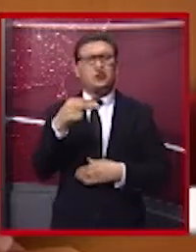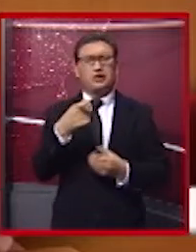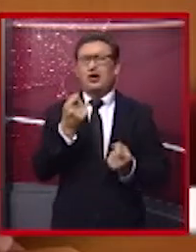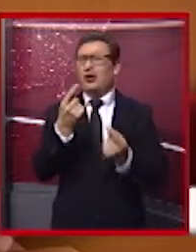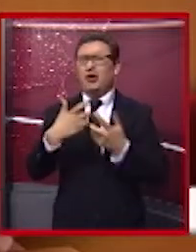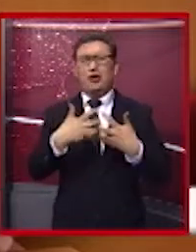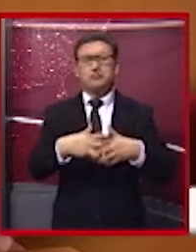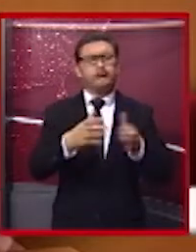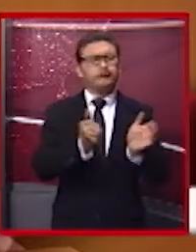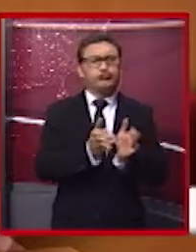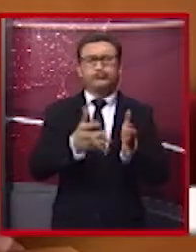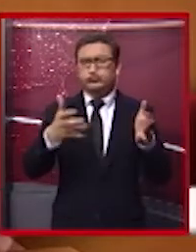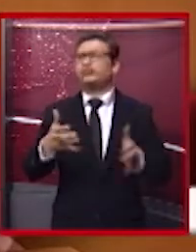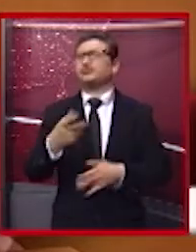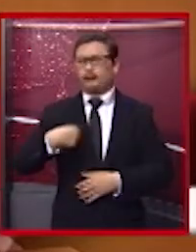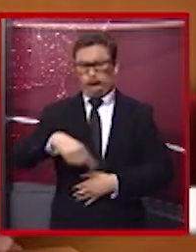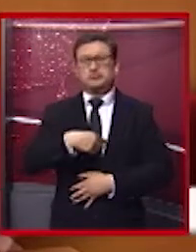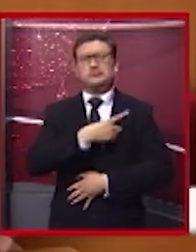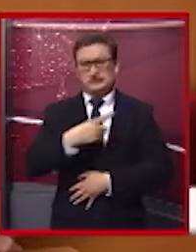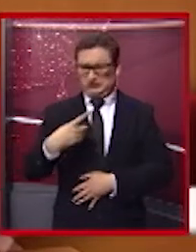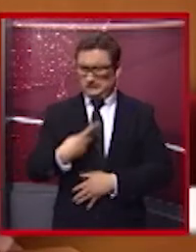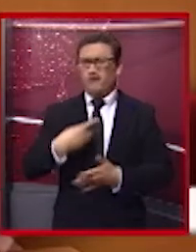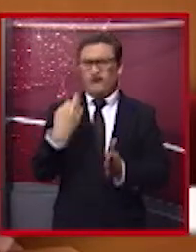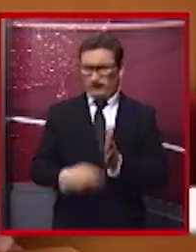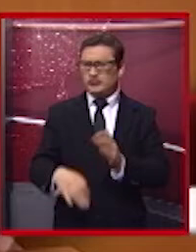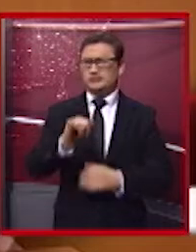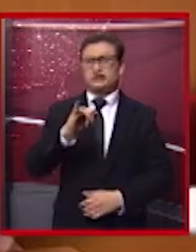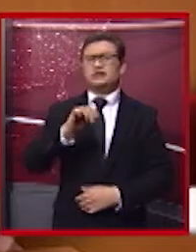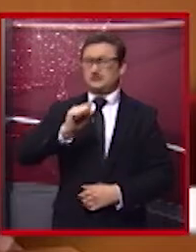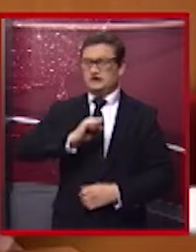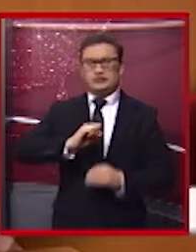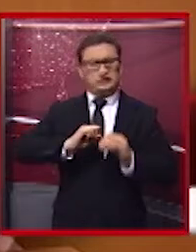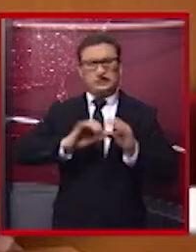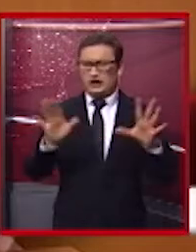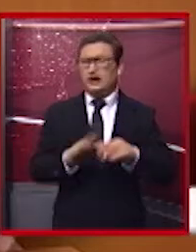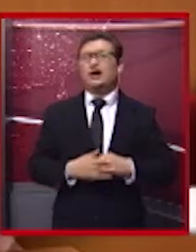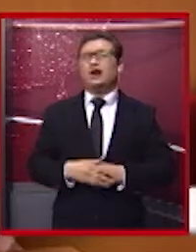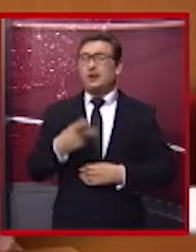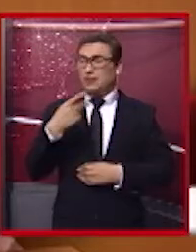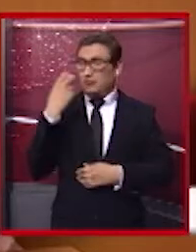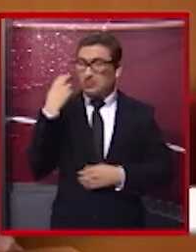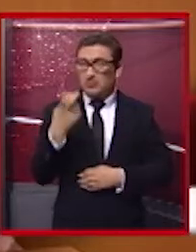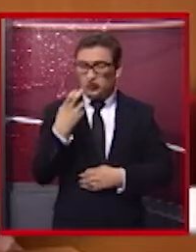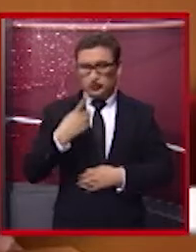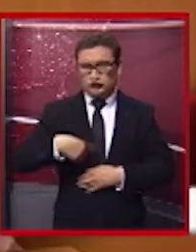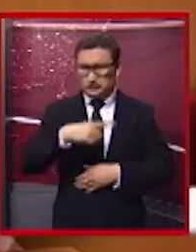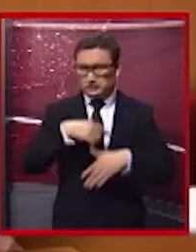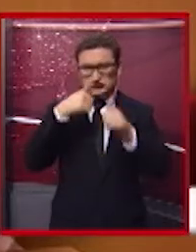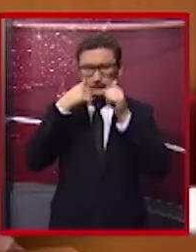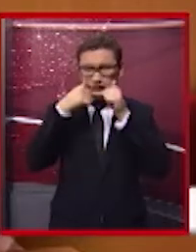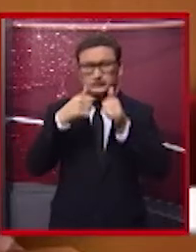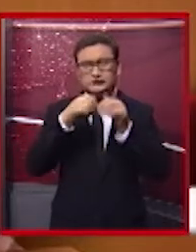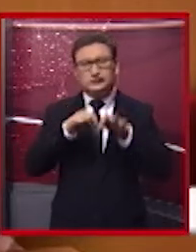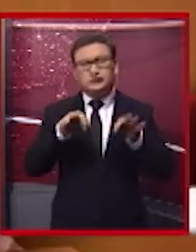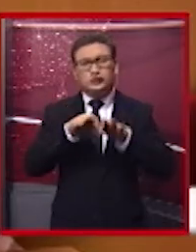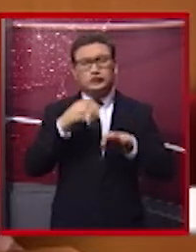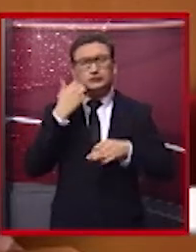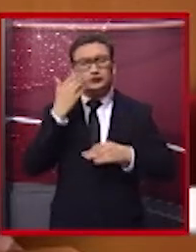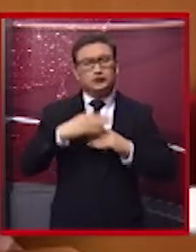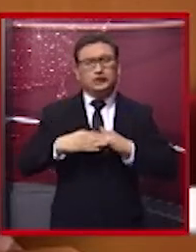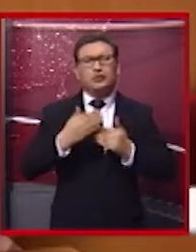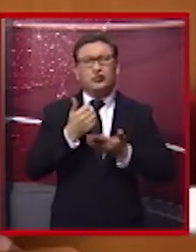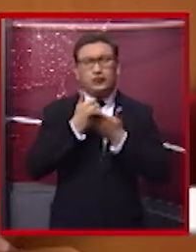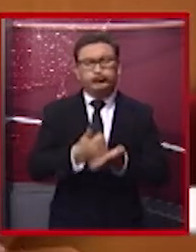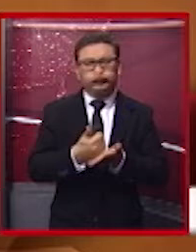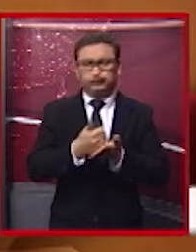medianas empresas. Por eso fue fundamental que pusiéramos atención en emparejarles el terreno del